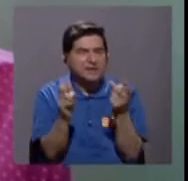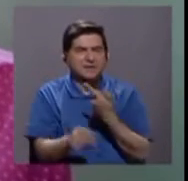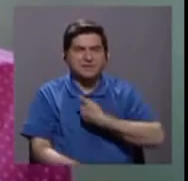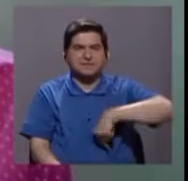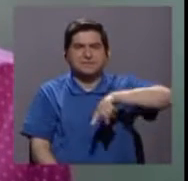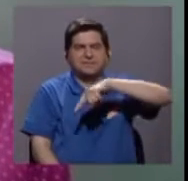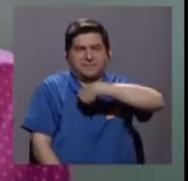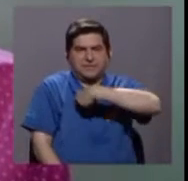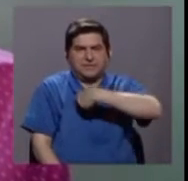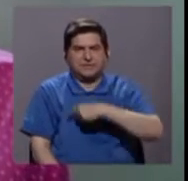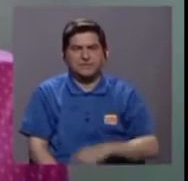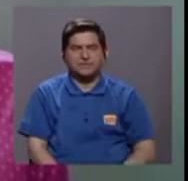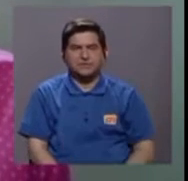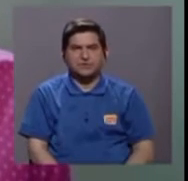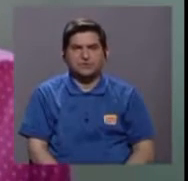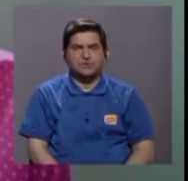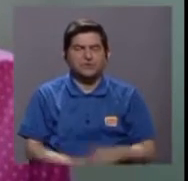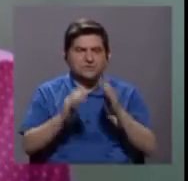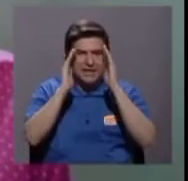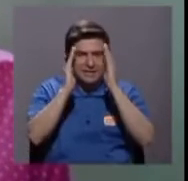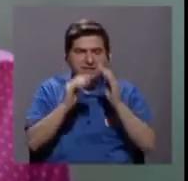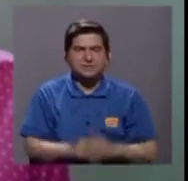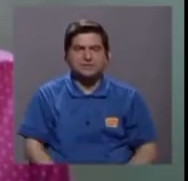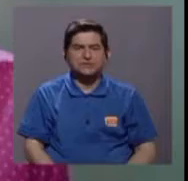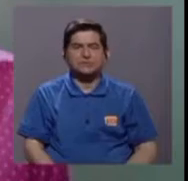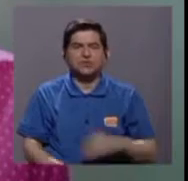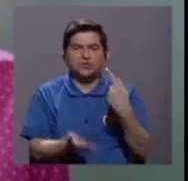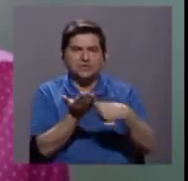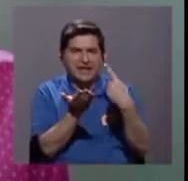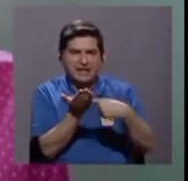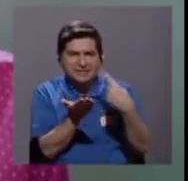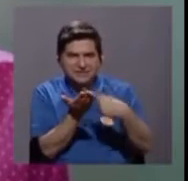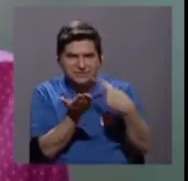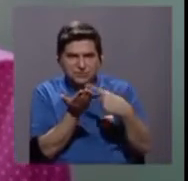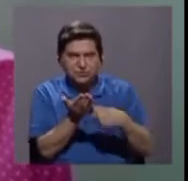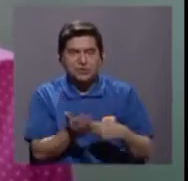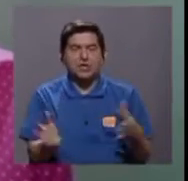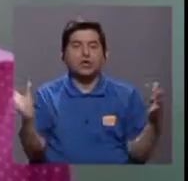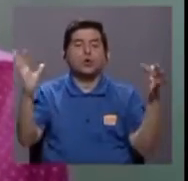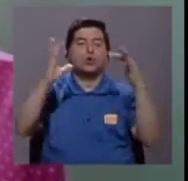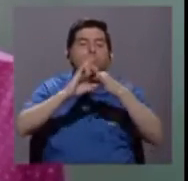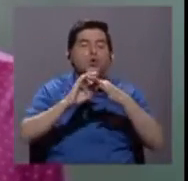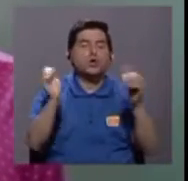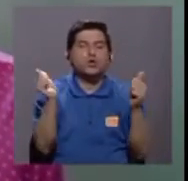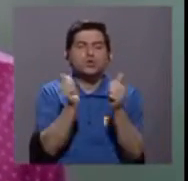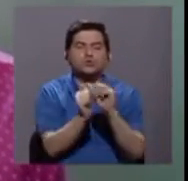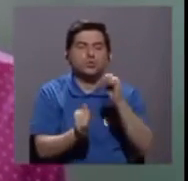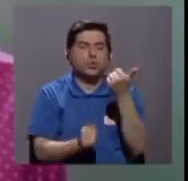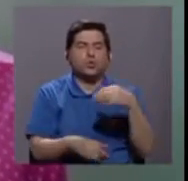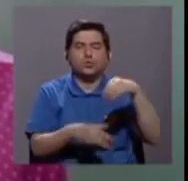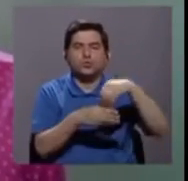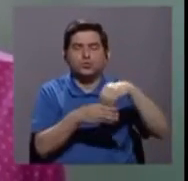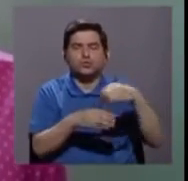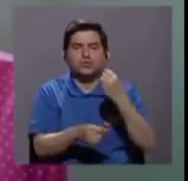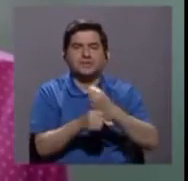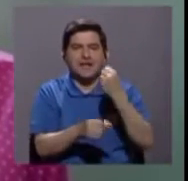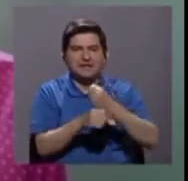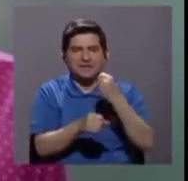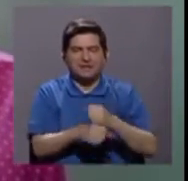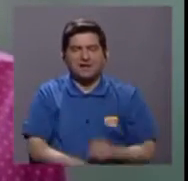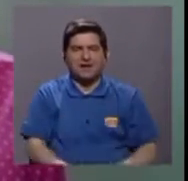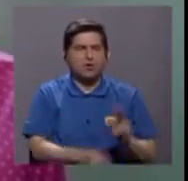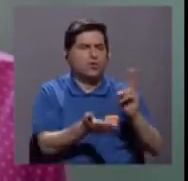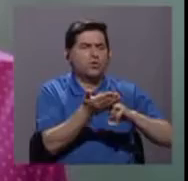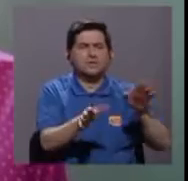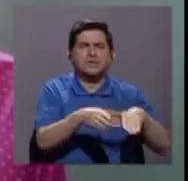hemos nos queda un tratado de minuto. poner sobre la mesa en conjunto con el resto de los componentes del empleo, cómo se